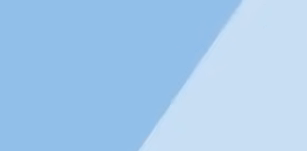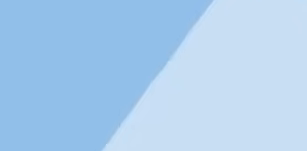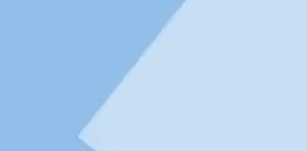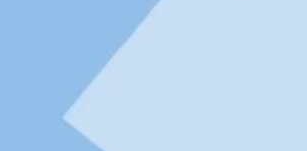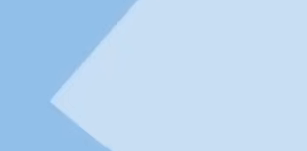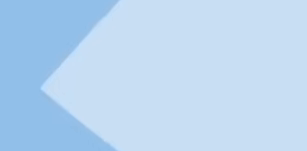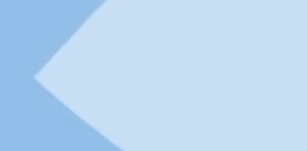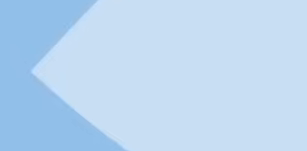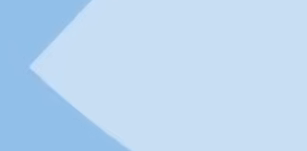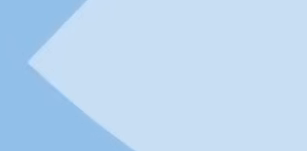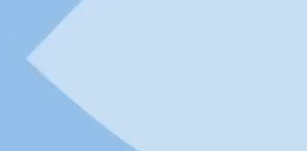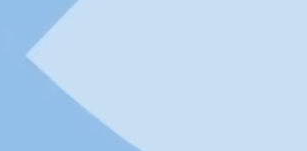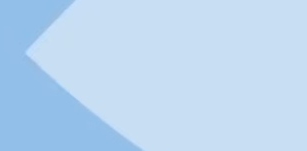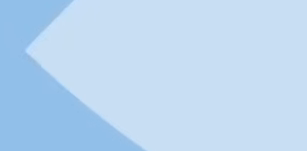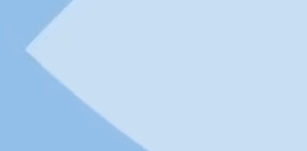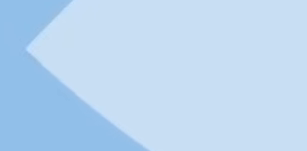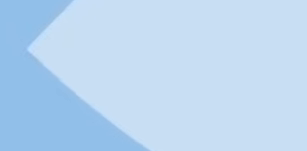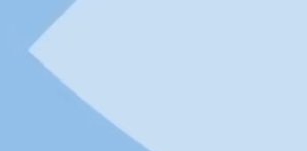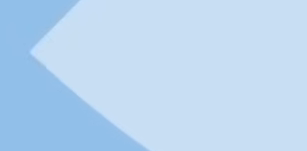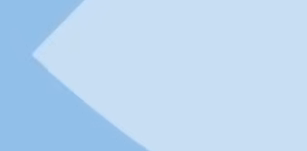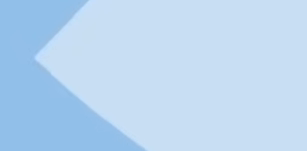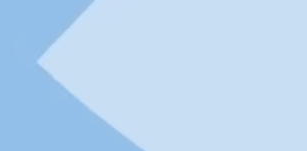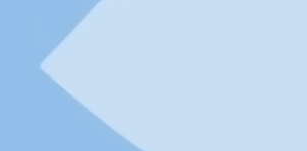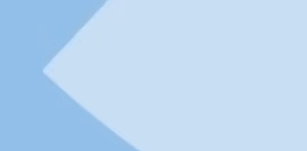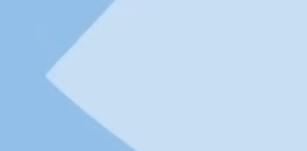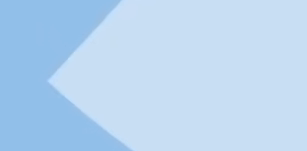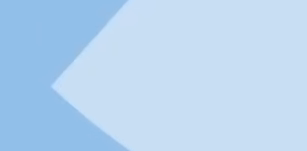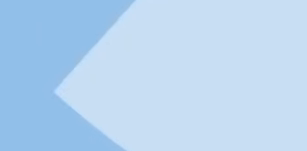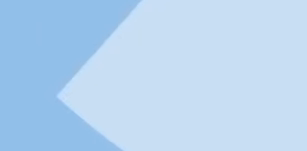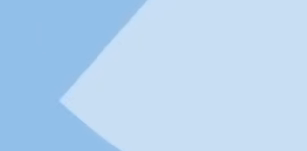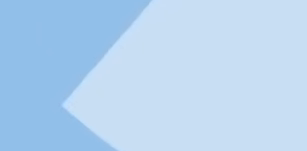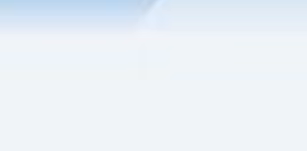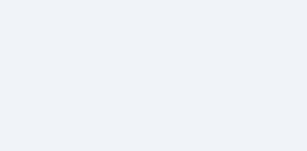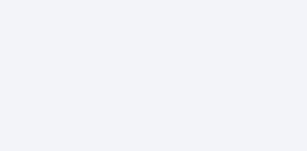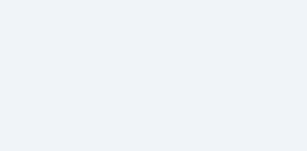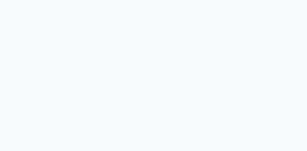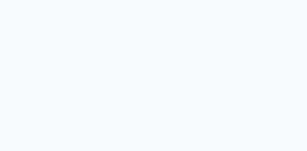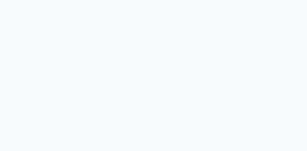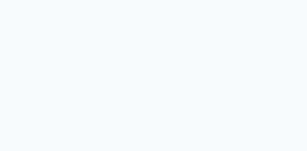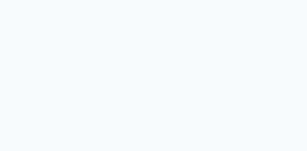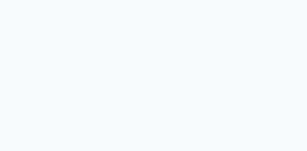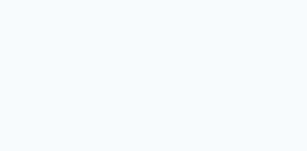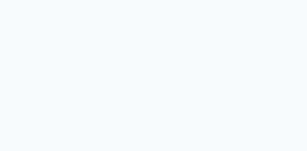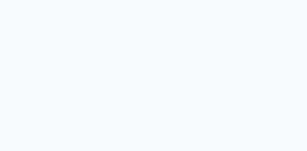de actualización curricular de Ciencia y Tecnología para segundo ciclo.